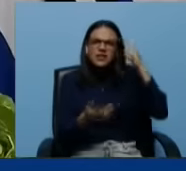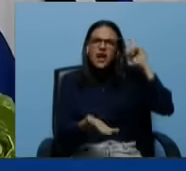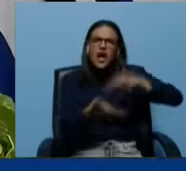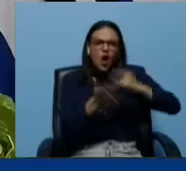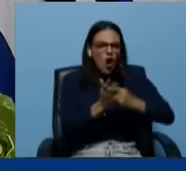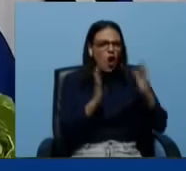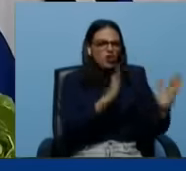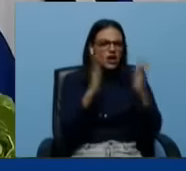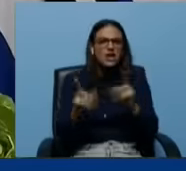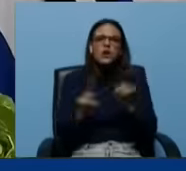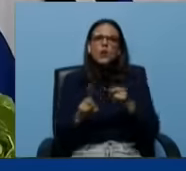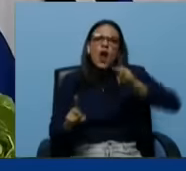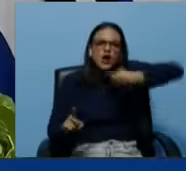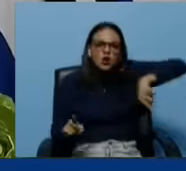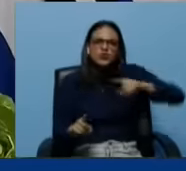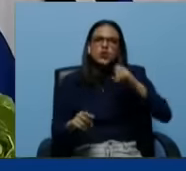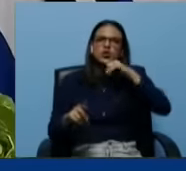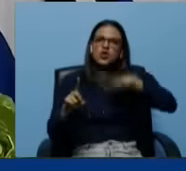en